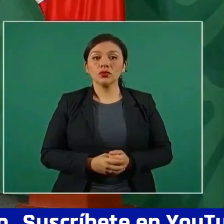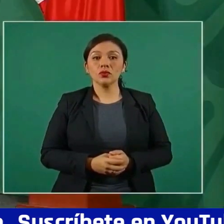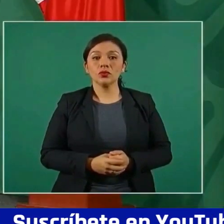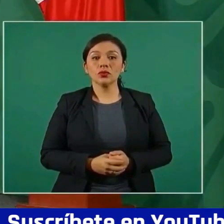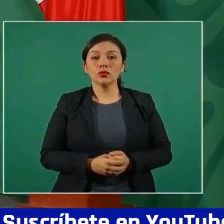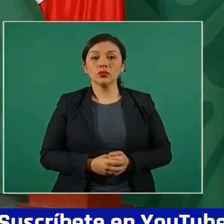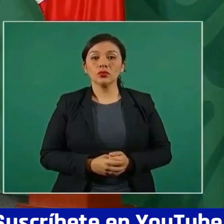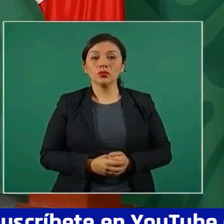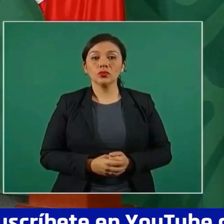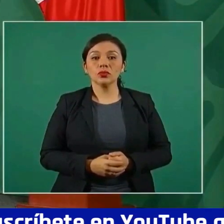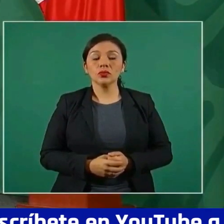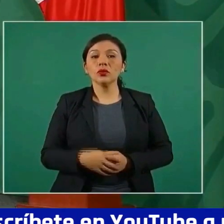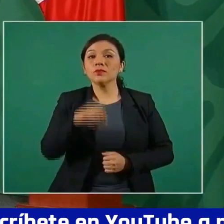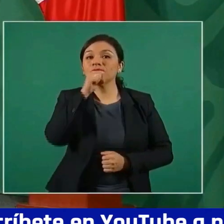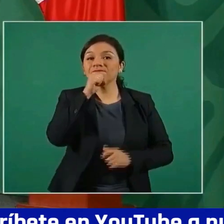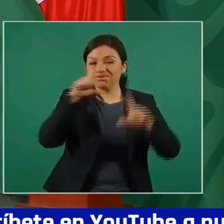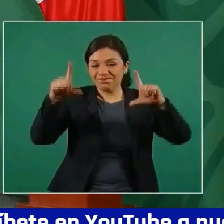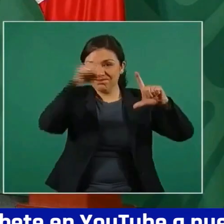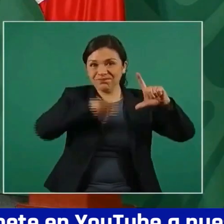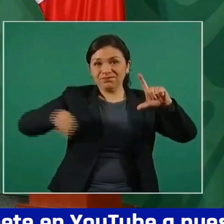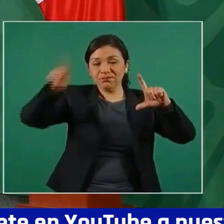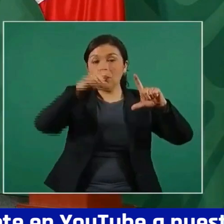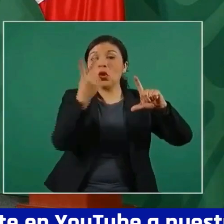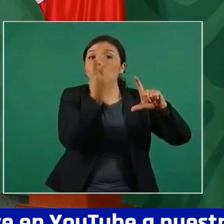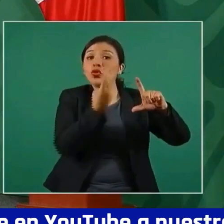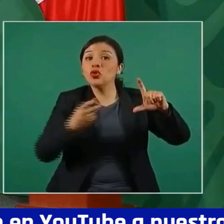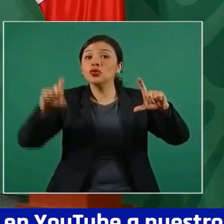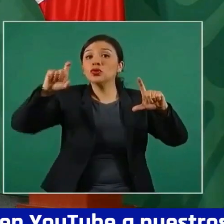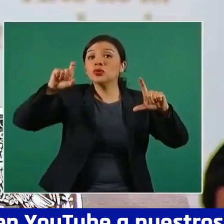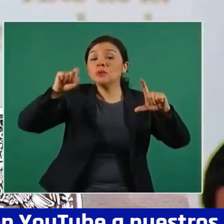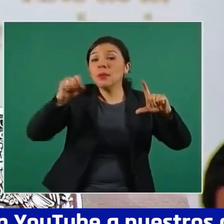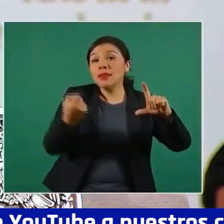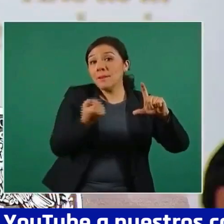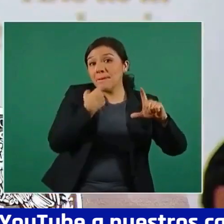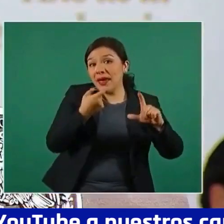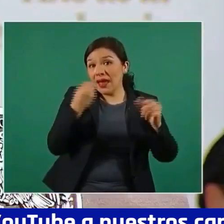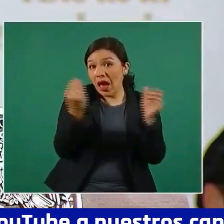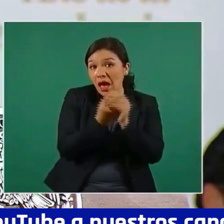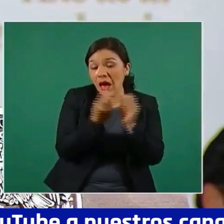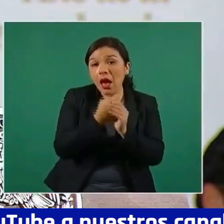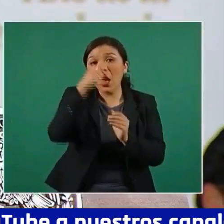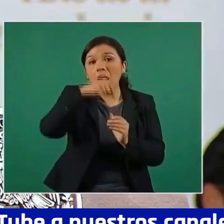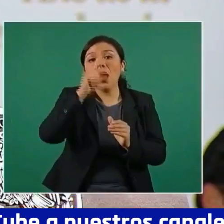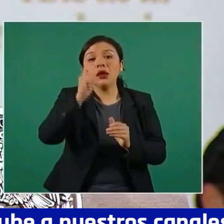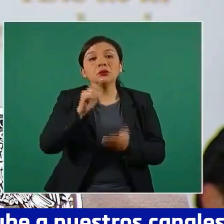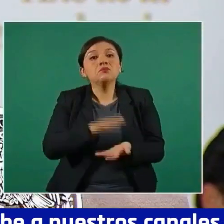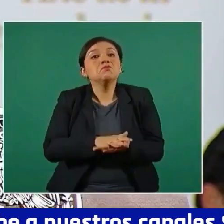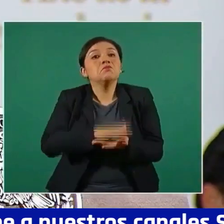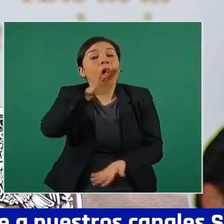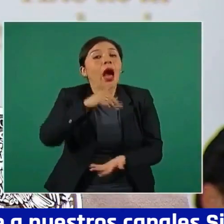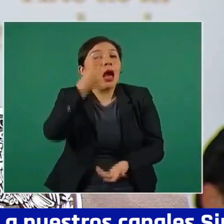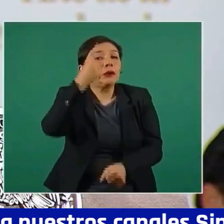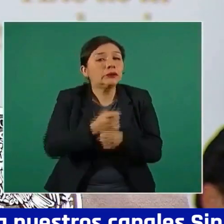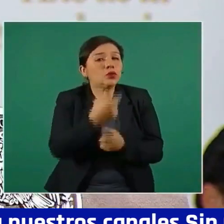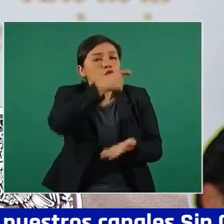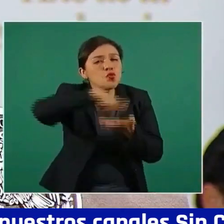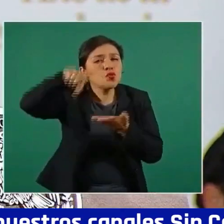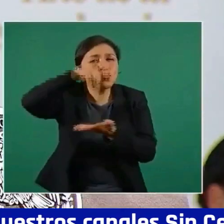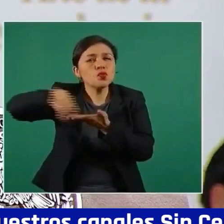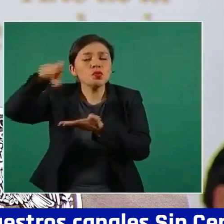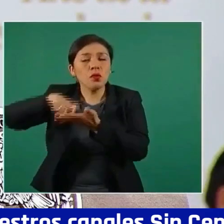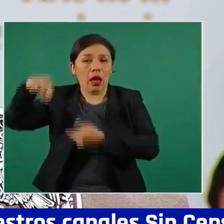en esta gráfica, 220 medicamentos fueron los mayormente comprados en